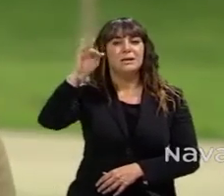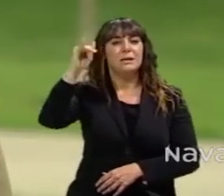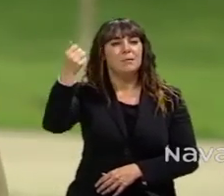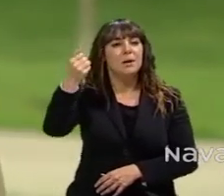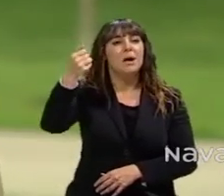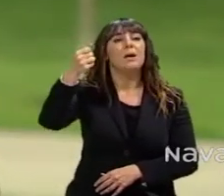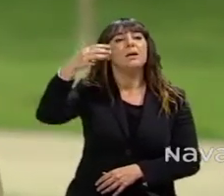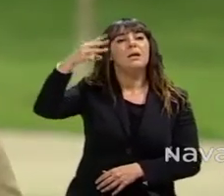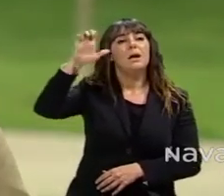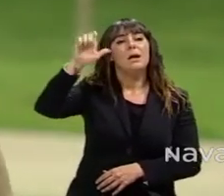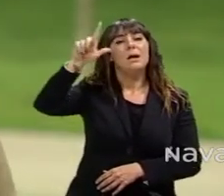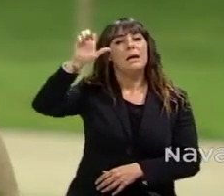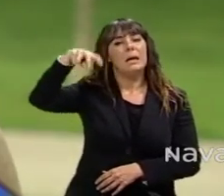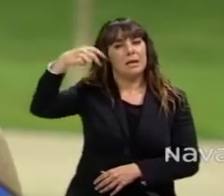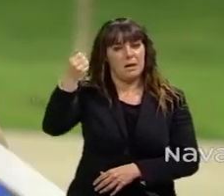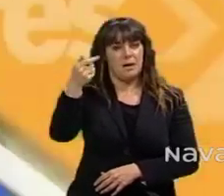cuántas ganas tienen de emprender.